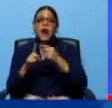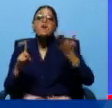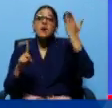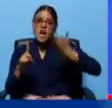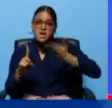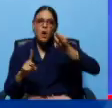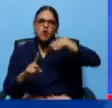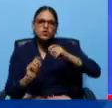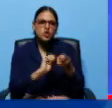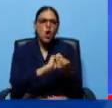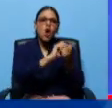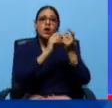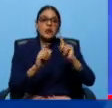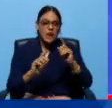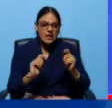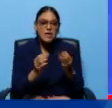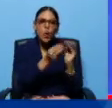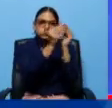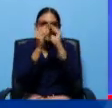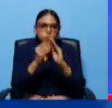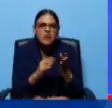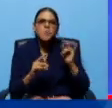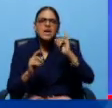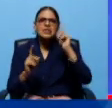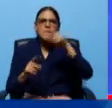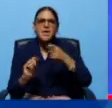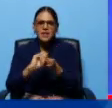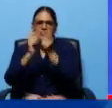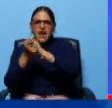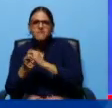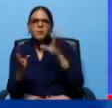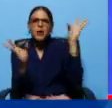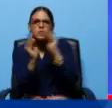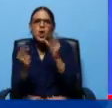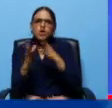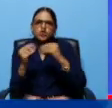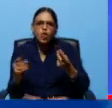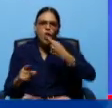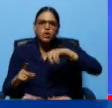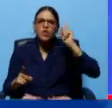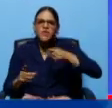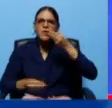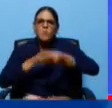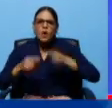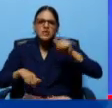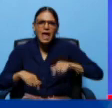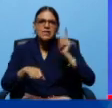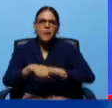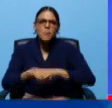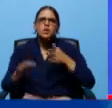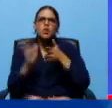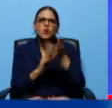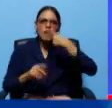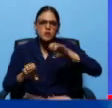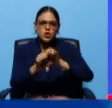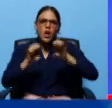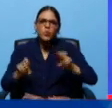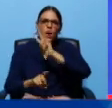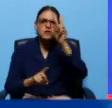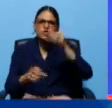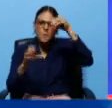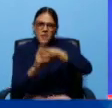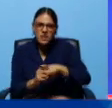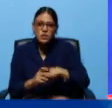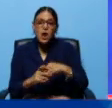son la recuperación y la transformación, resumen de manera magistral lo que debemos hacer en este momento con la educación venezolana. La